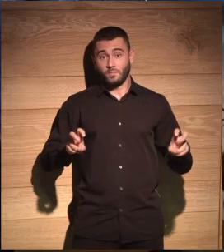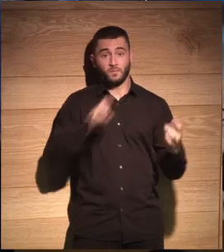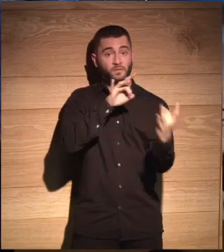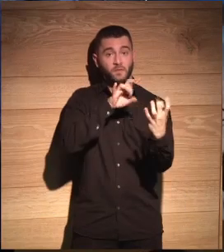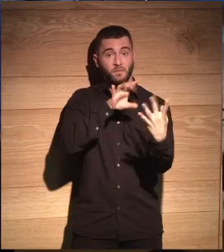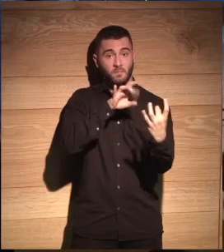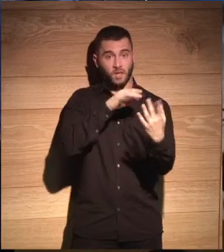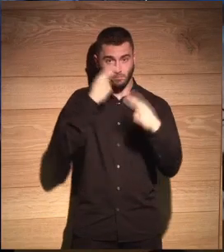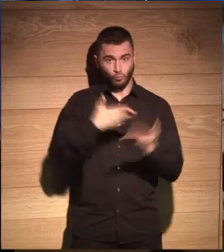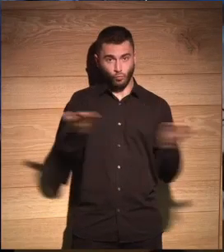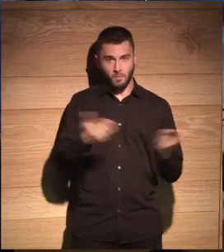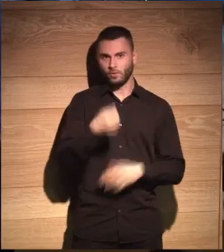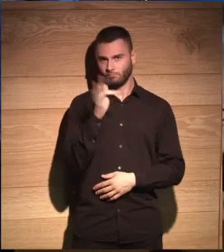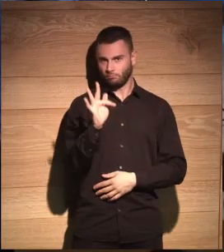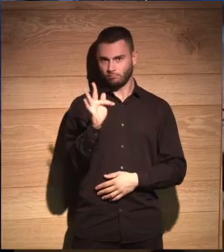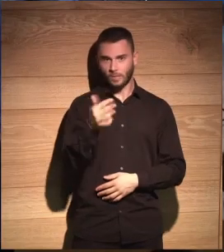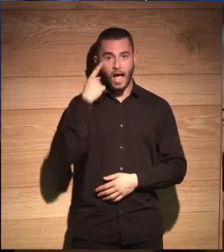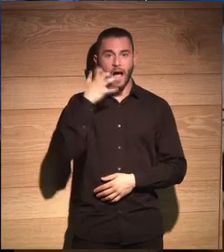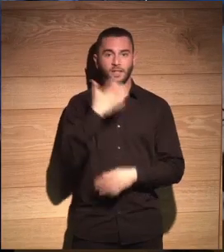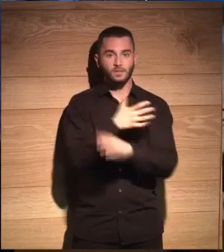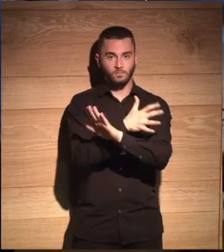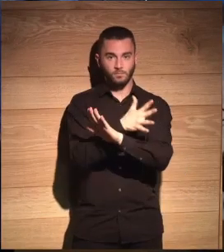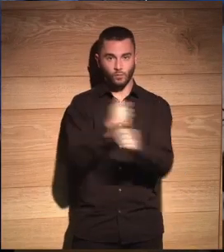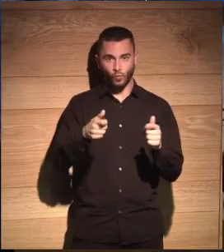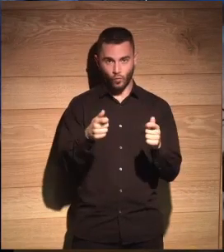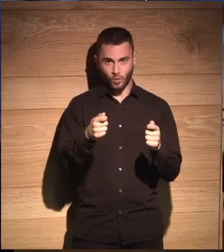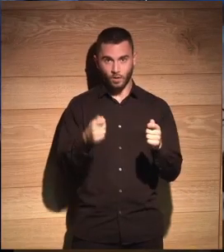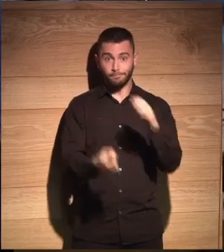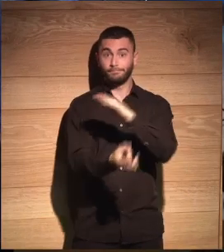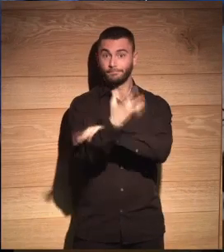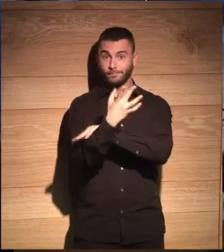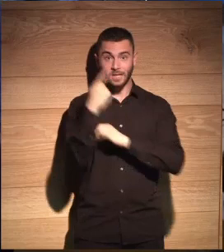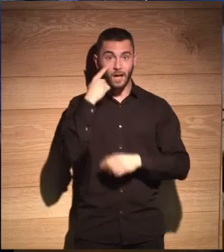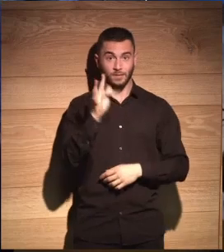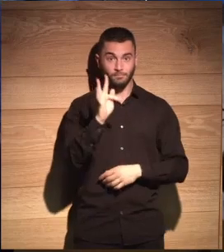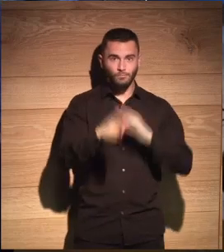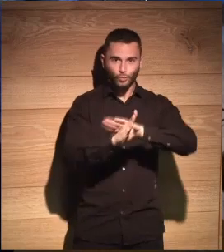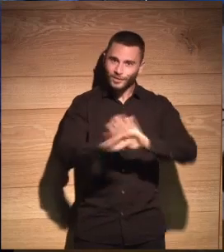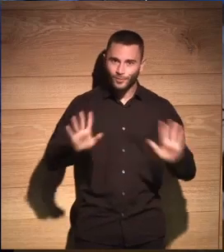feedback que hemos recibido es bueno. A ver cuando se publique el juego, si puede seguir siendo así.